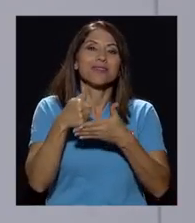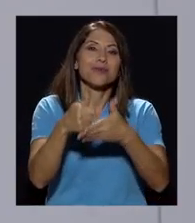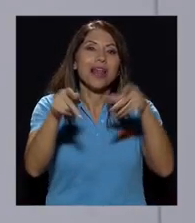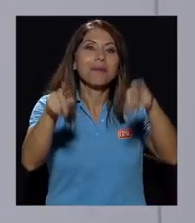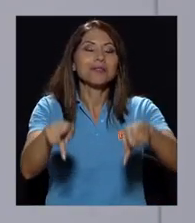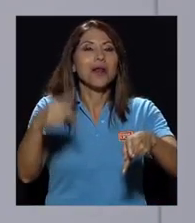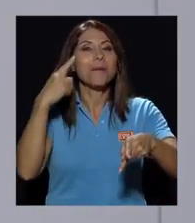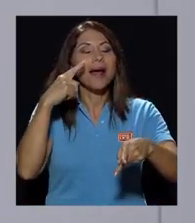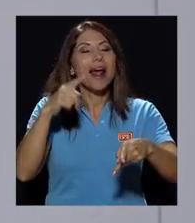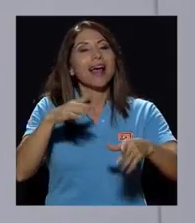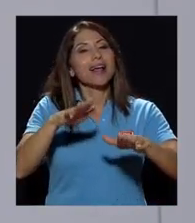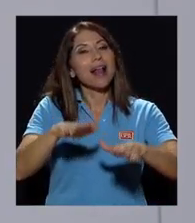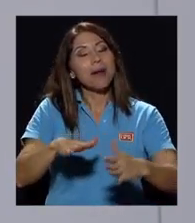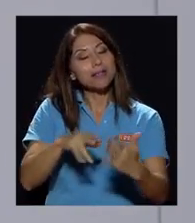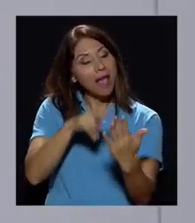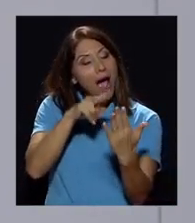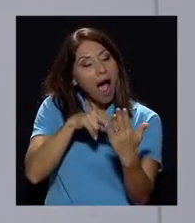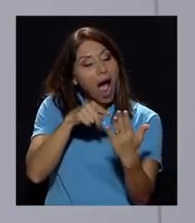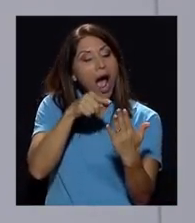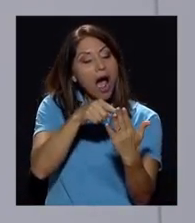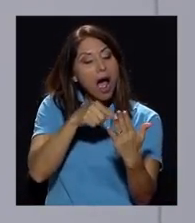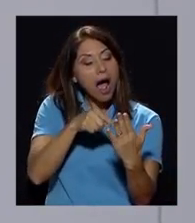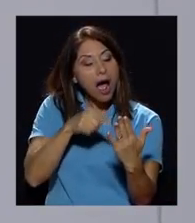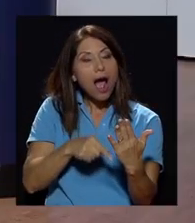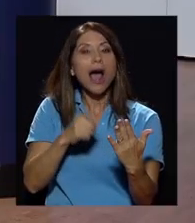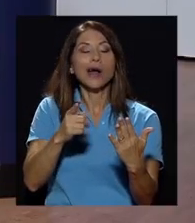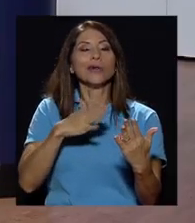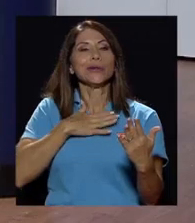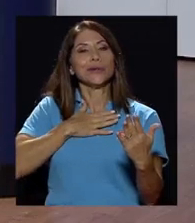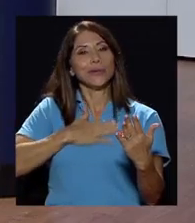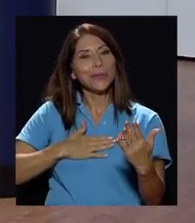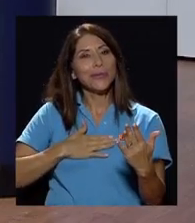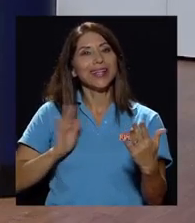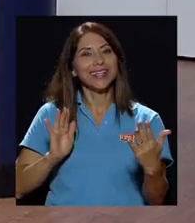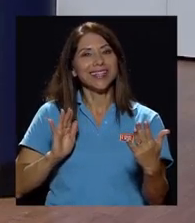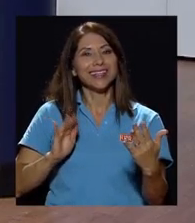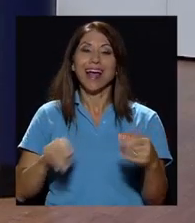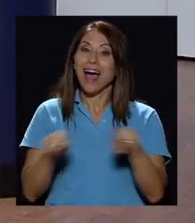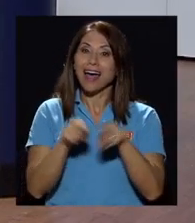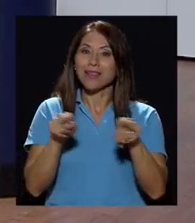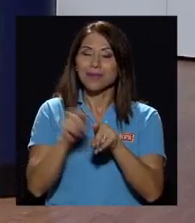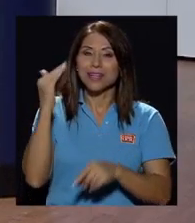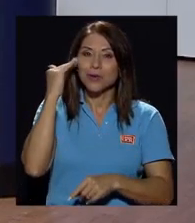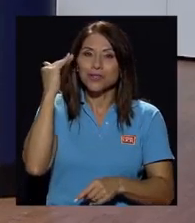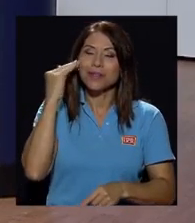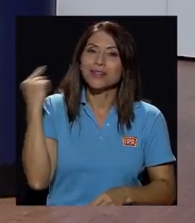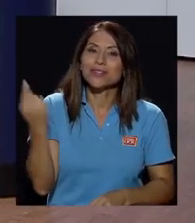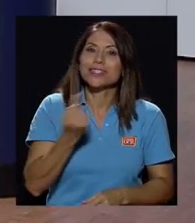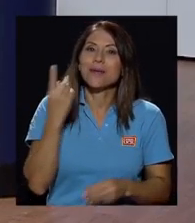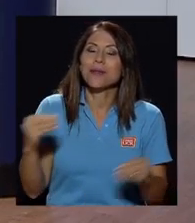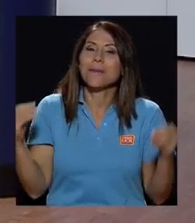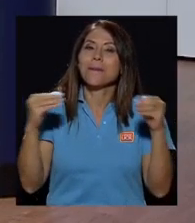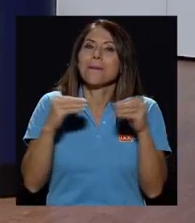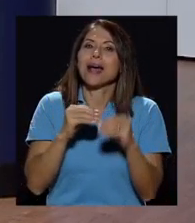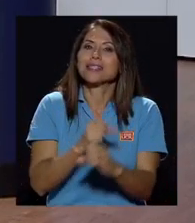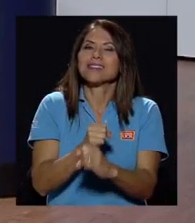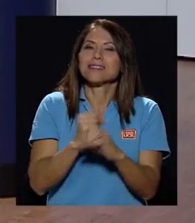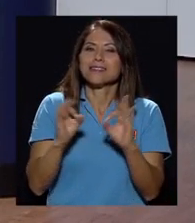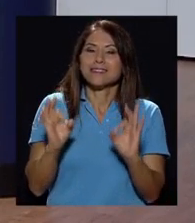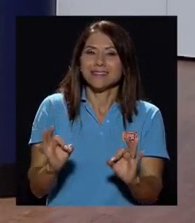calmarse y desear fue la lugar fue de tal magnitud y ahora además del conocimiento siempre generaba mayor certidumbre